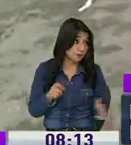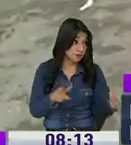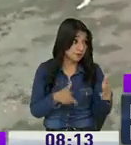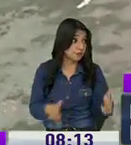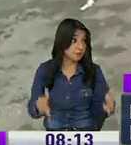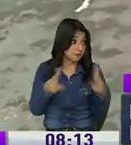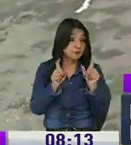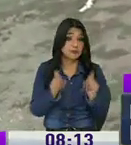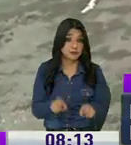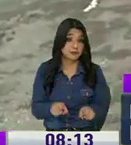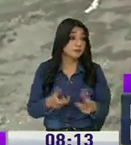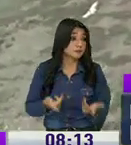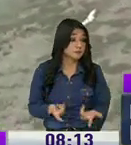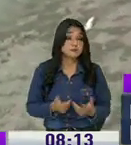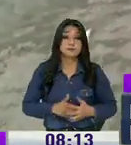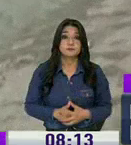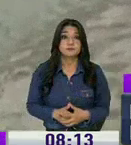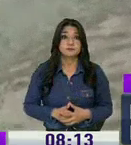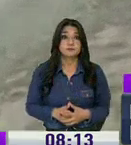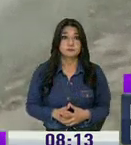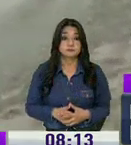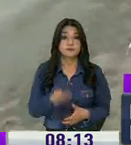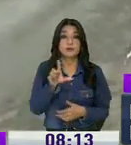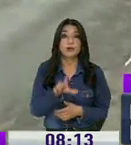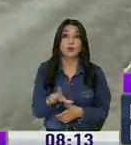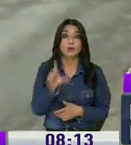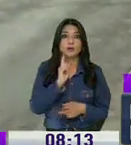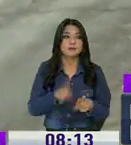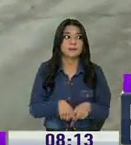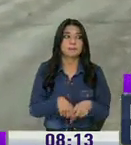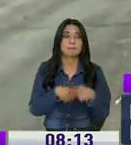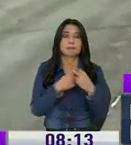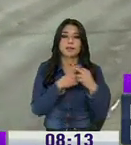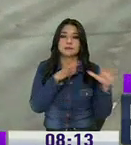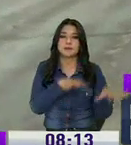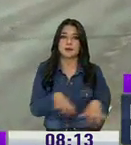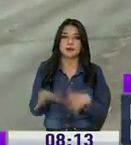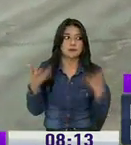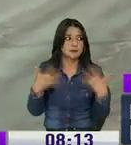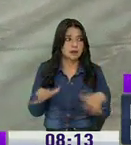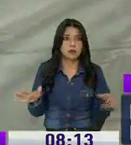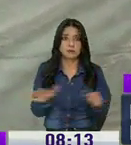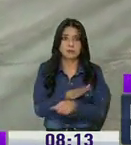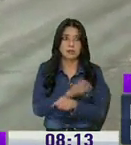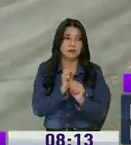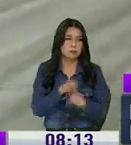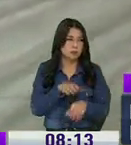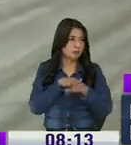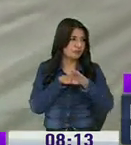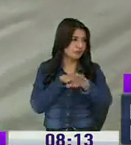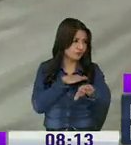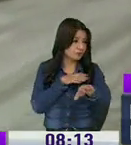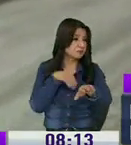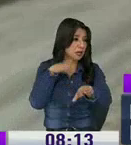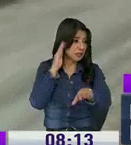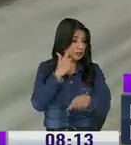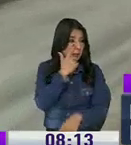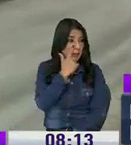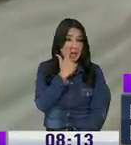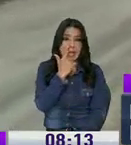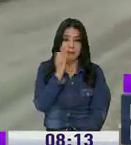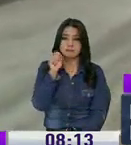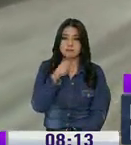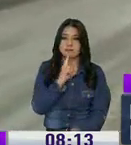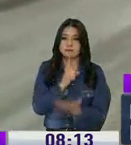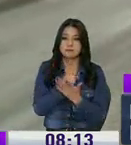alternativas y considerar esto que ya el día lunes, cuando empiecen las actividades normales, de pronto puede haber tráfico vehicular. Sí,